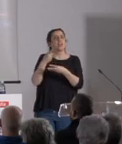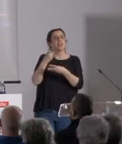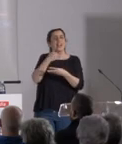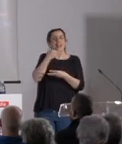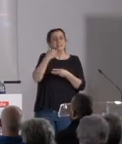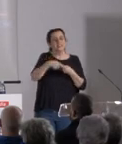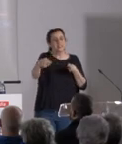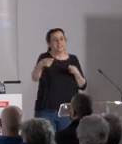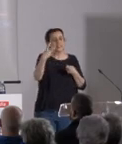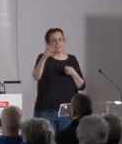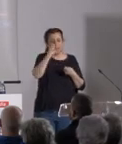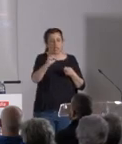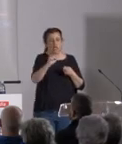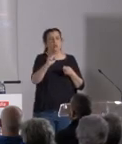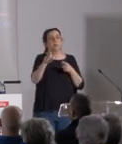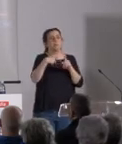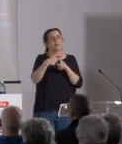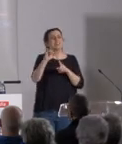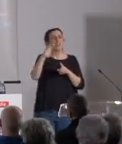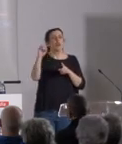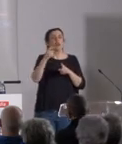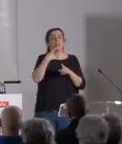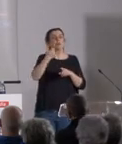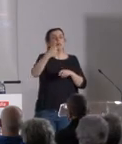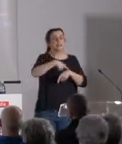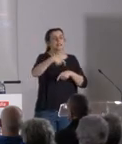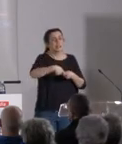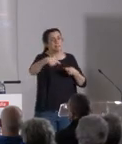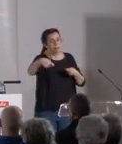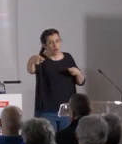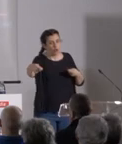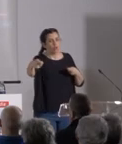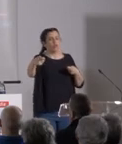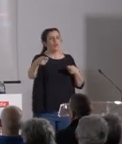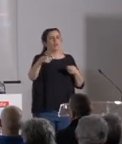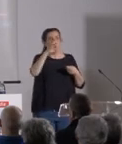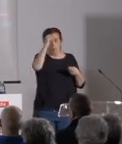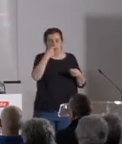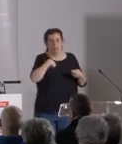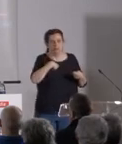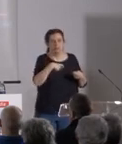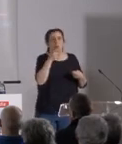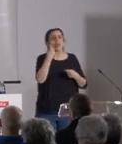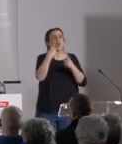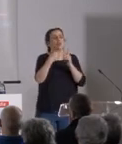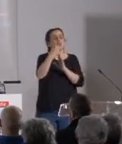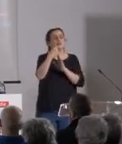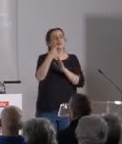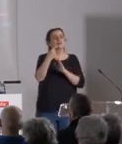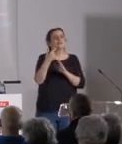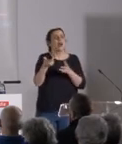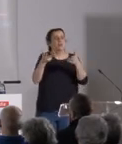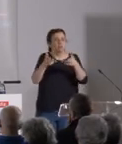años, digamos, y esto del ICO que se ha dicho más a largo plazo, que me he olvidado antes de decirlo, es porque algunas operaciones que ha aprobado el ICO lo ha hecho a 40 años,